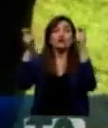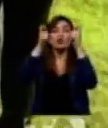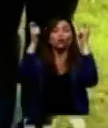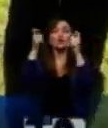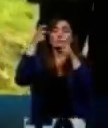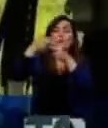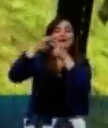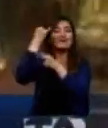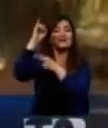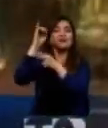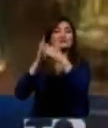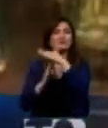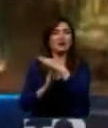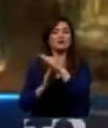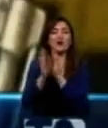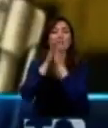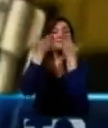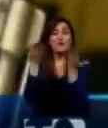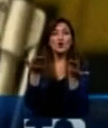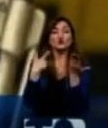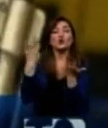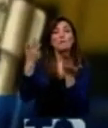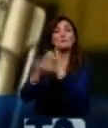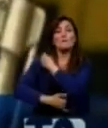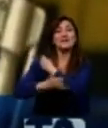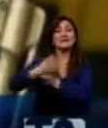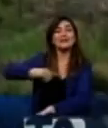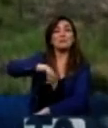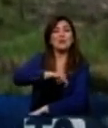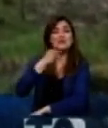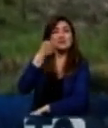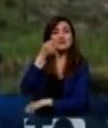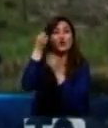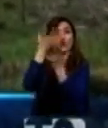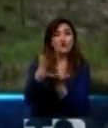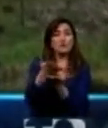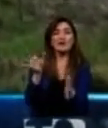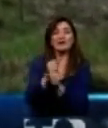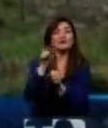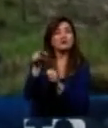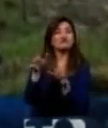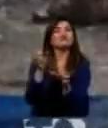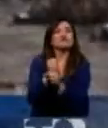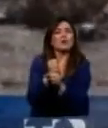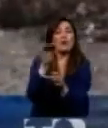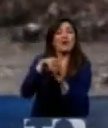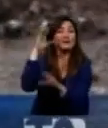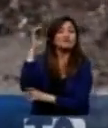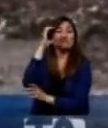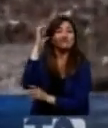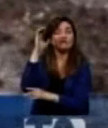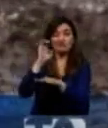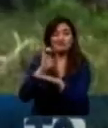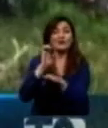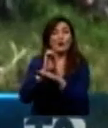Paz, que recoge Diario El País de España, sobre las crecientes acciones que están desplegando, tanto en Colombia como